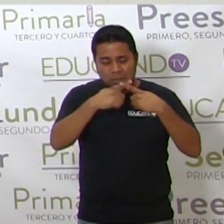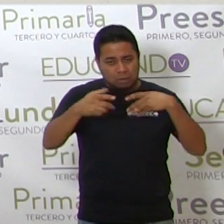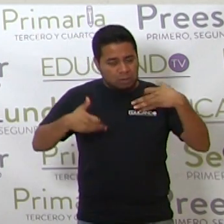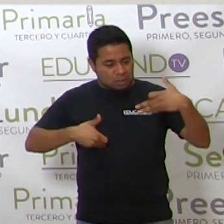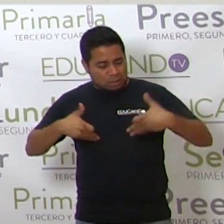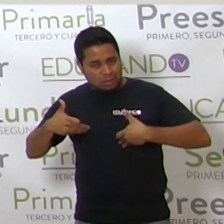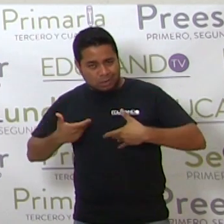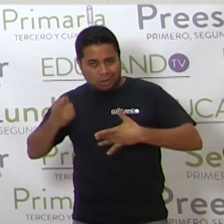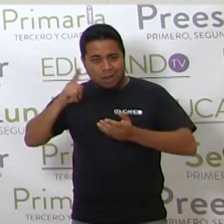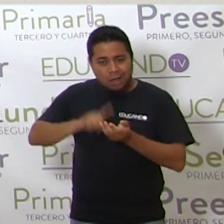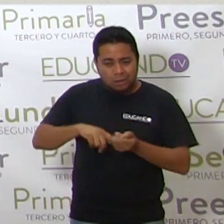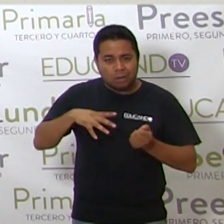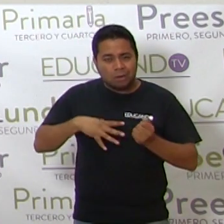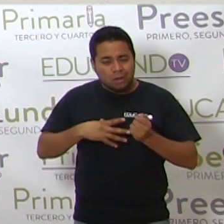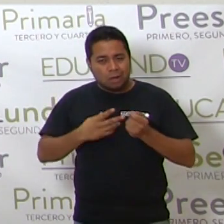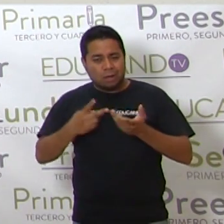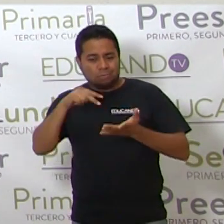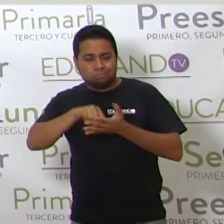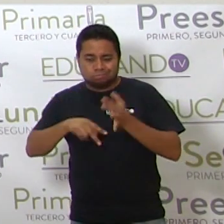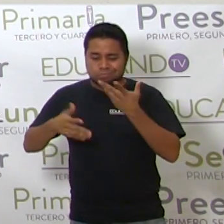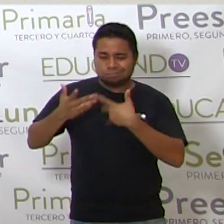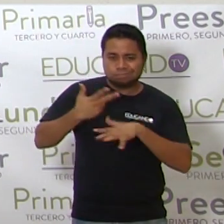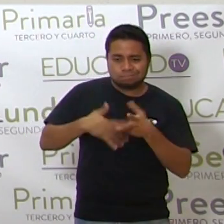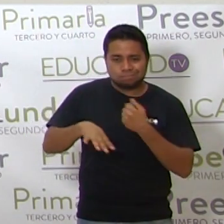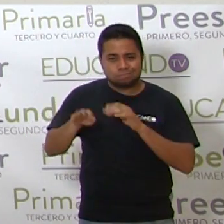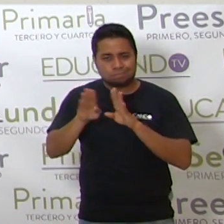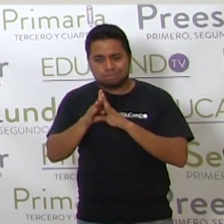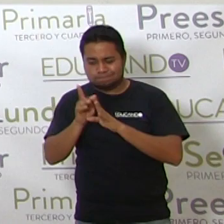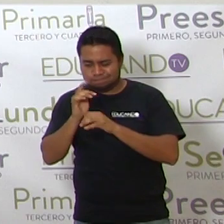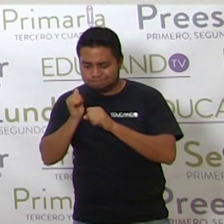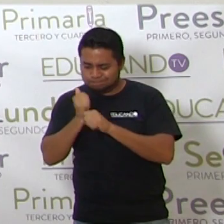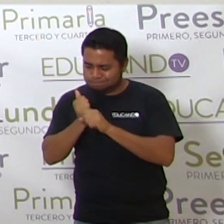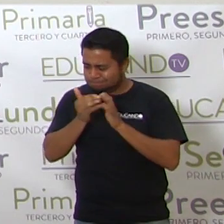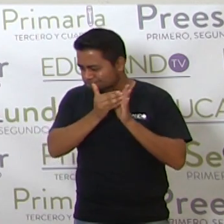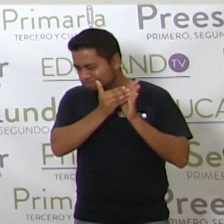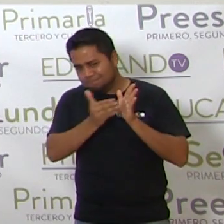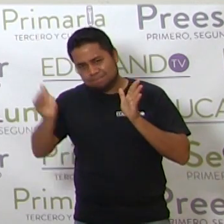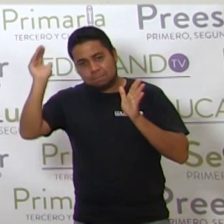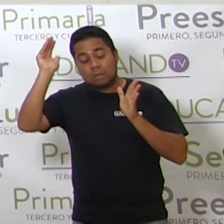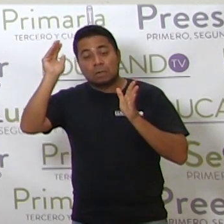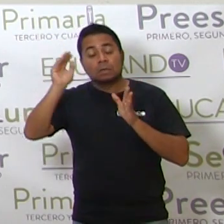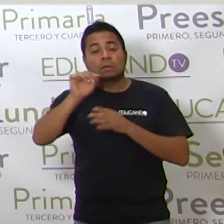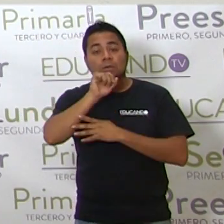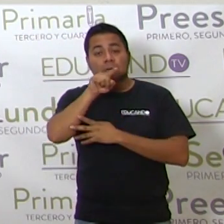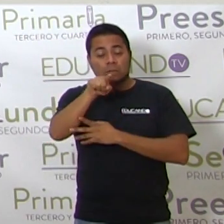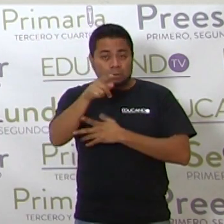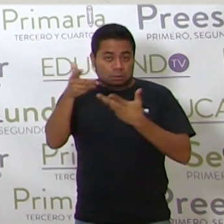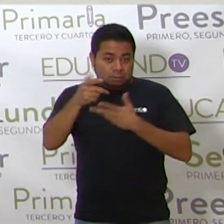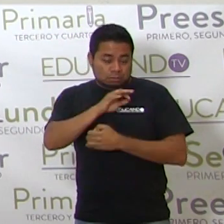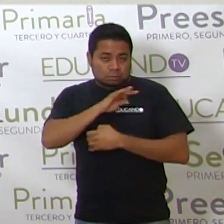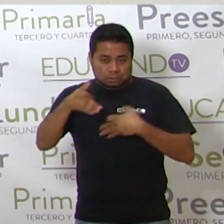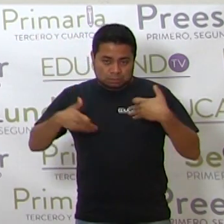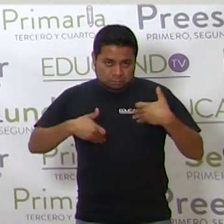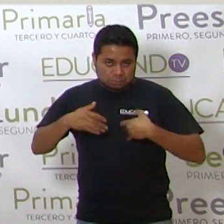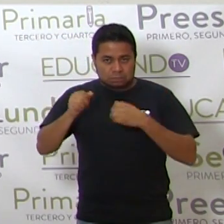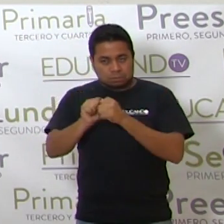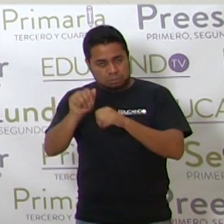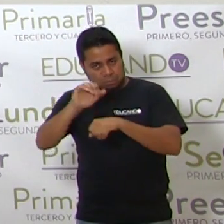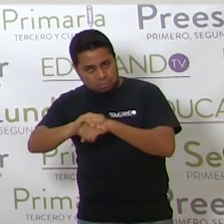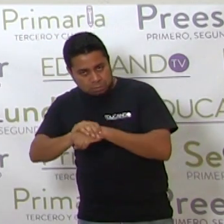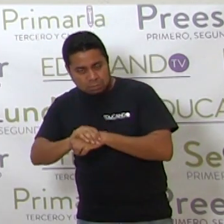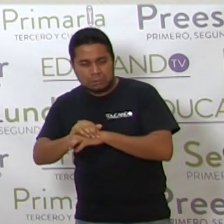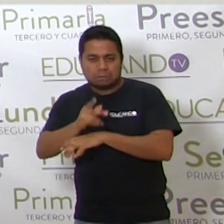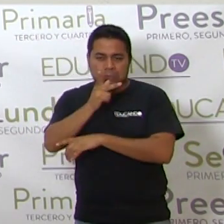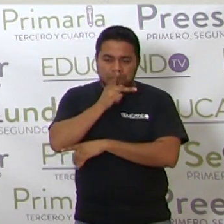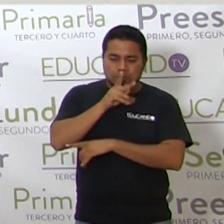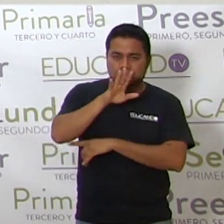los cuales se presentan obras de teatro a lo largo de todo el año también tú puedes hacer obras de teatro con tus amigos con